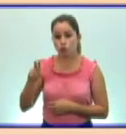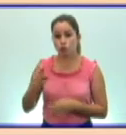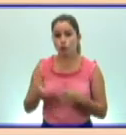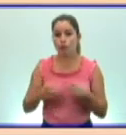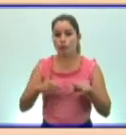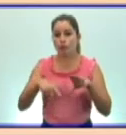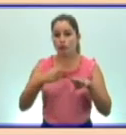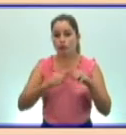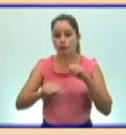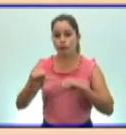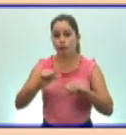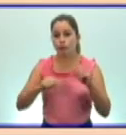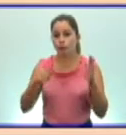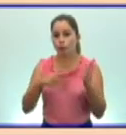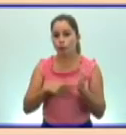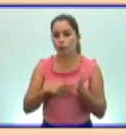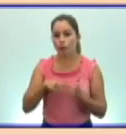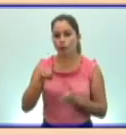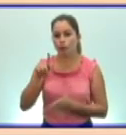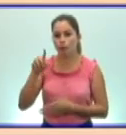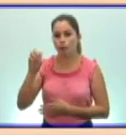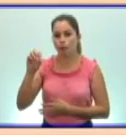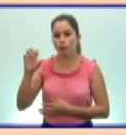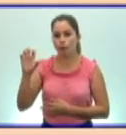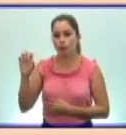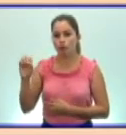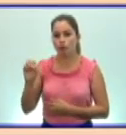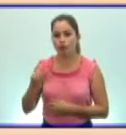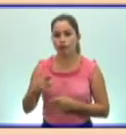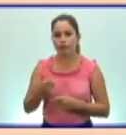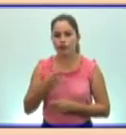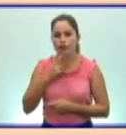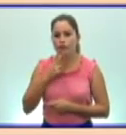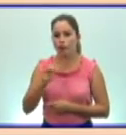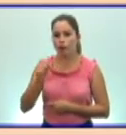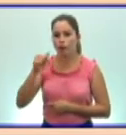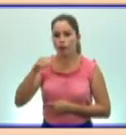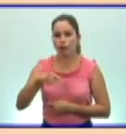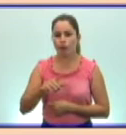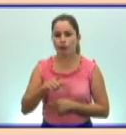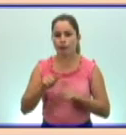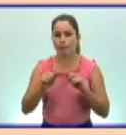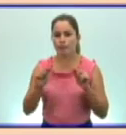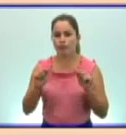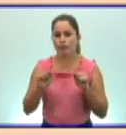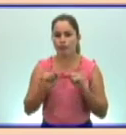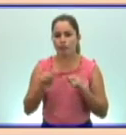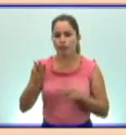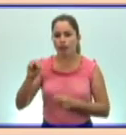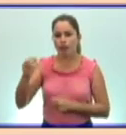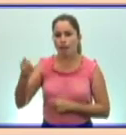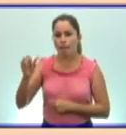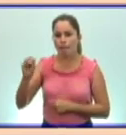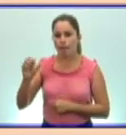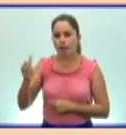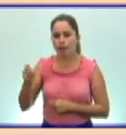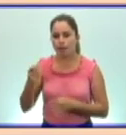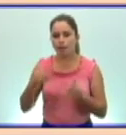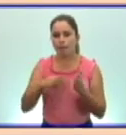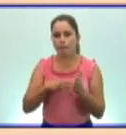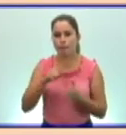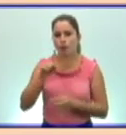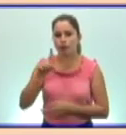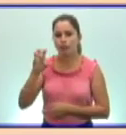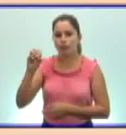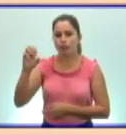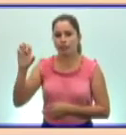disolución multiplicada por 100. Es decir, que el valor obtenido representa la masa de soluto por cada 100 gramos